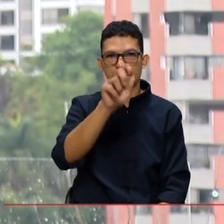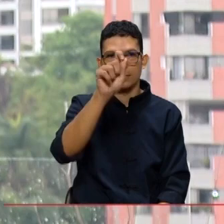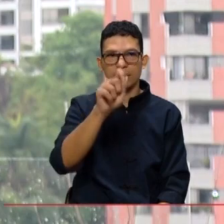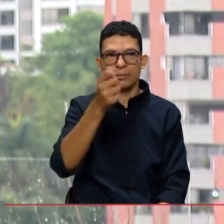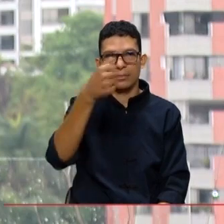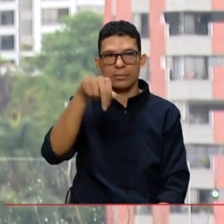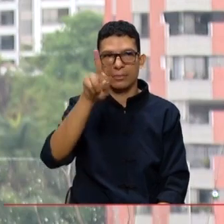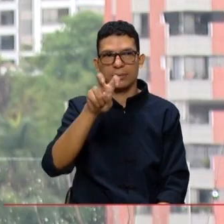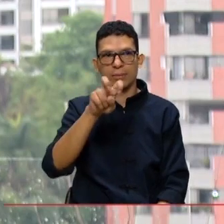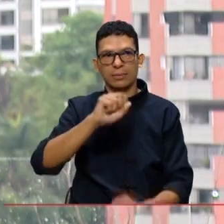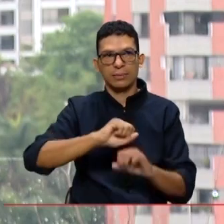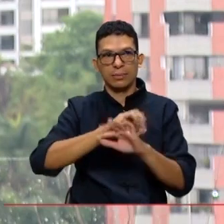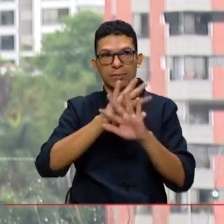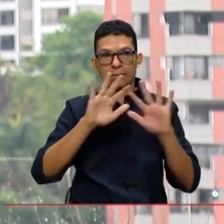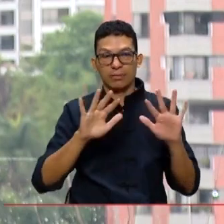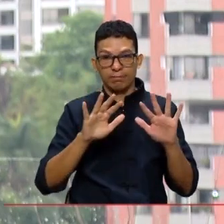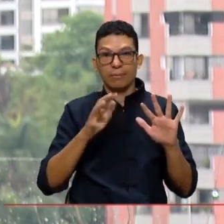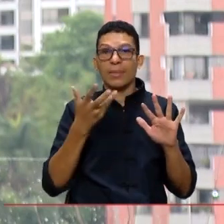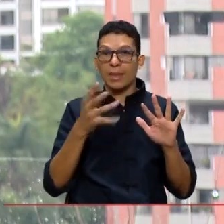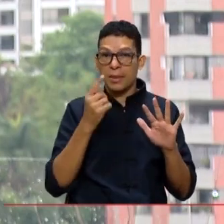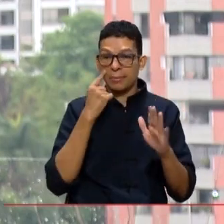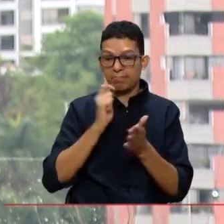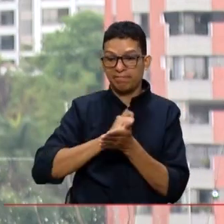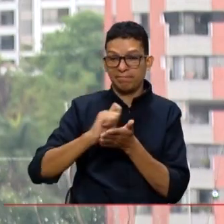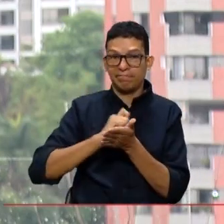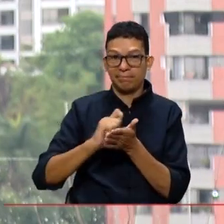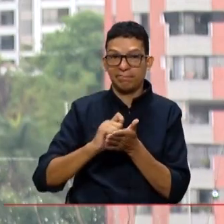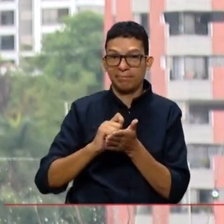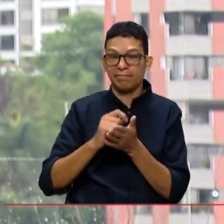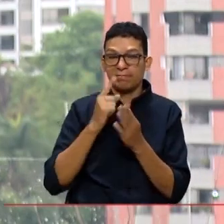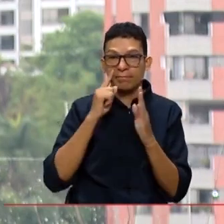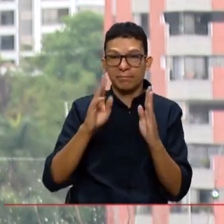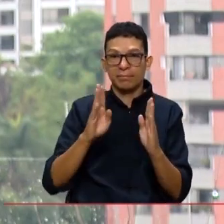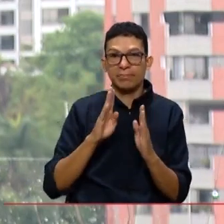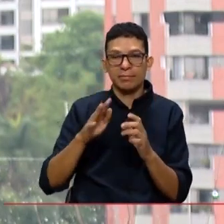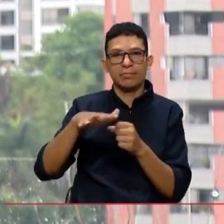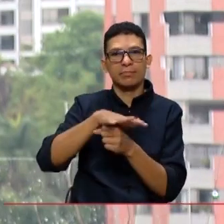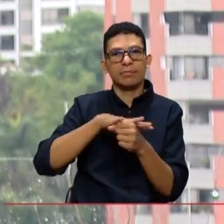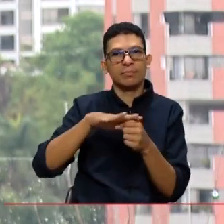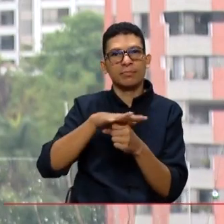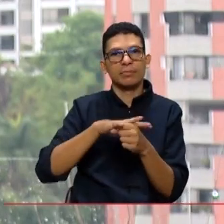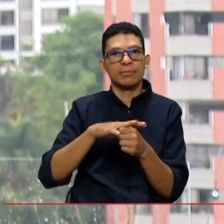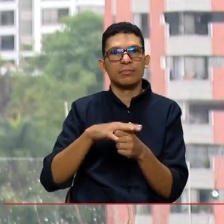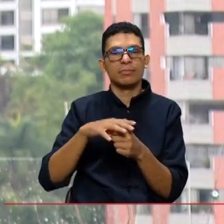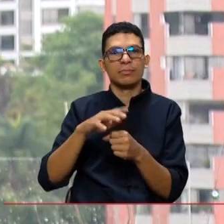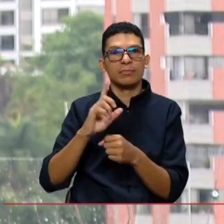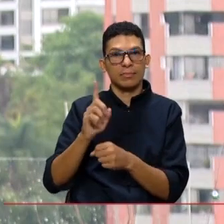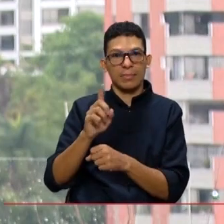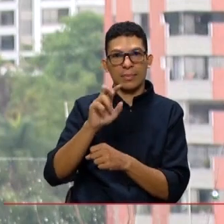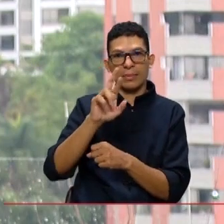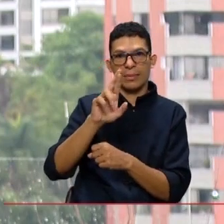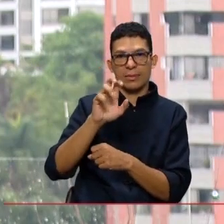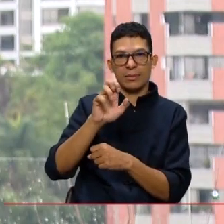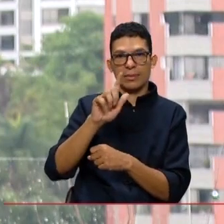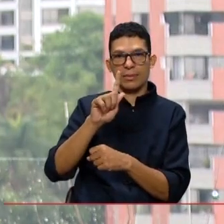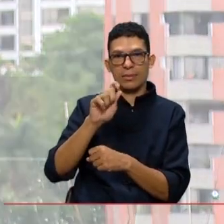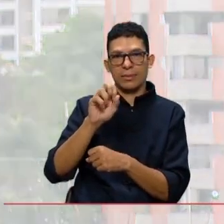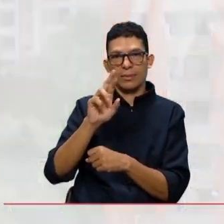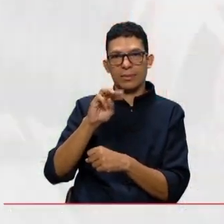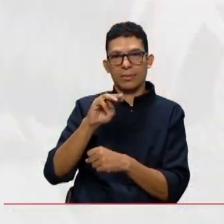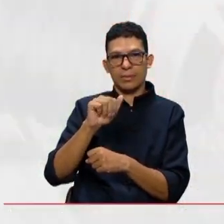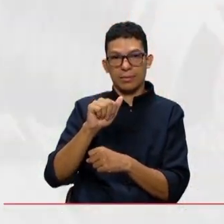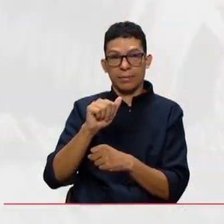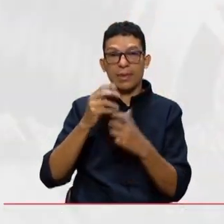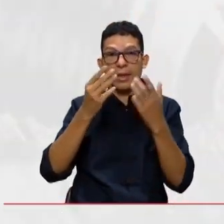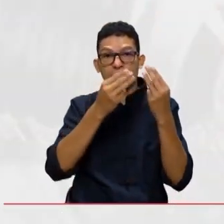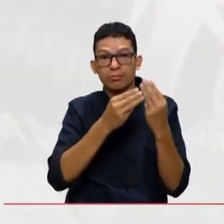7:17 de la mañana y ahora tome nota y muy atentos habitantes del barrio o del sector La Reforma, porque las empresas municipales